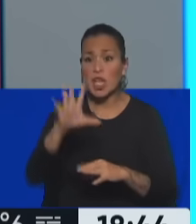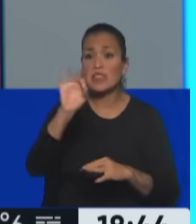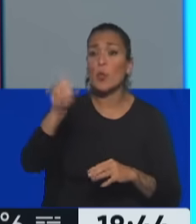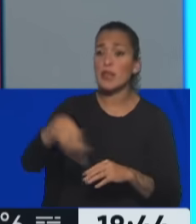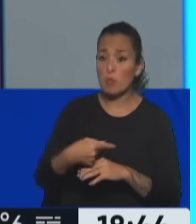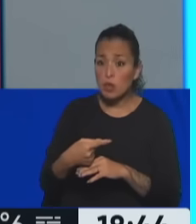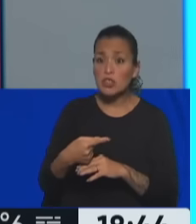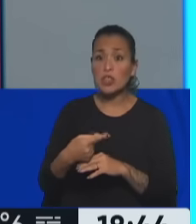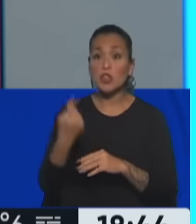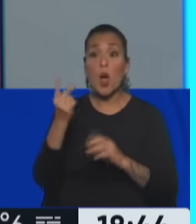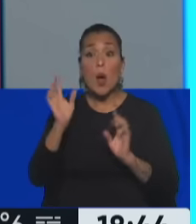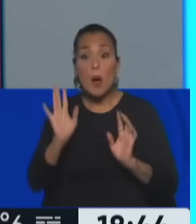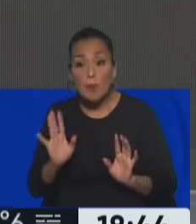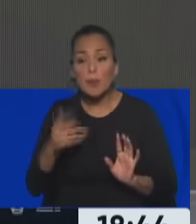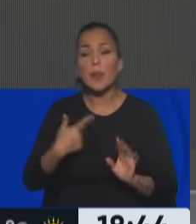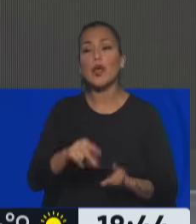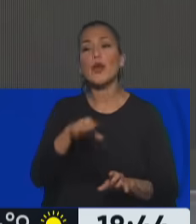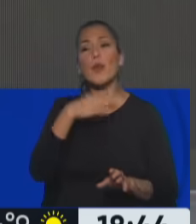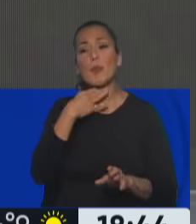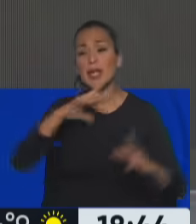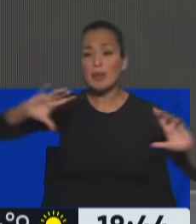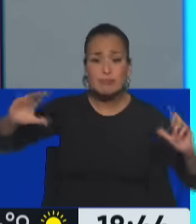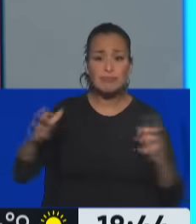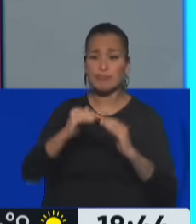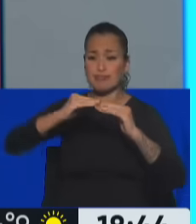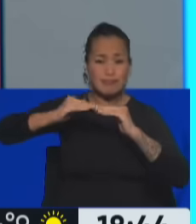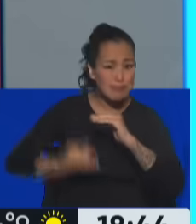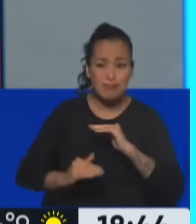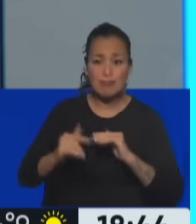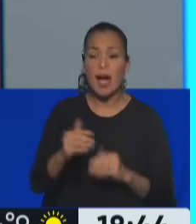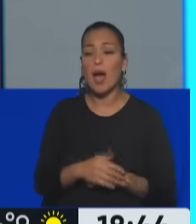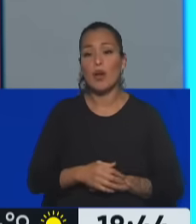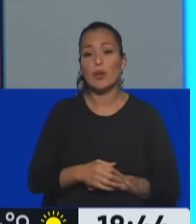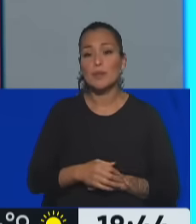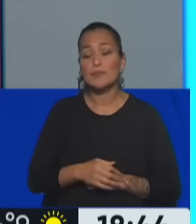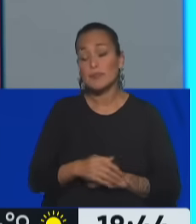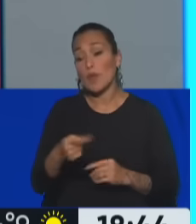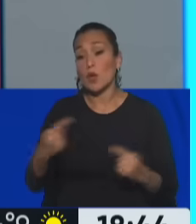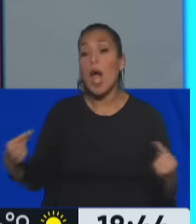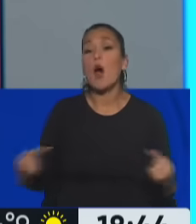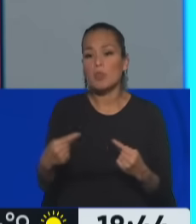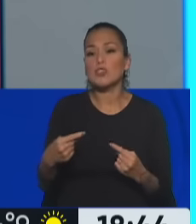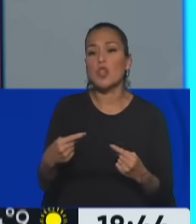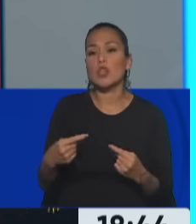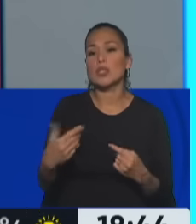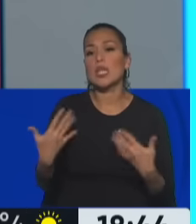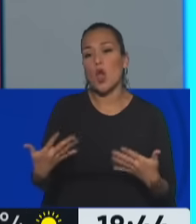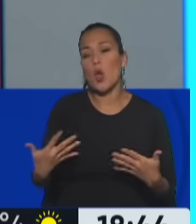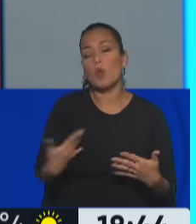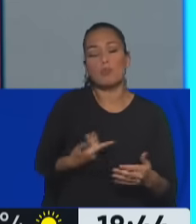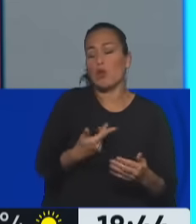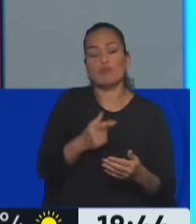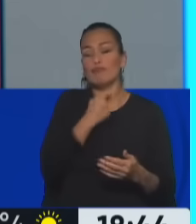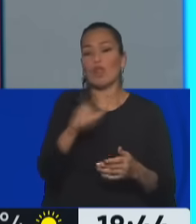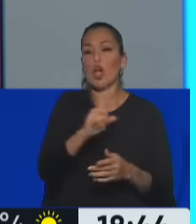este caso además muchísimo más bajo. No, bajísimo fue, muy bajo. Así es, con una posición que rechazaba esta forma